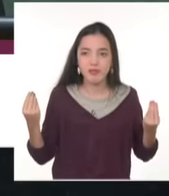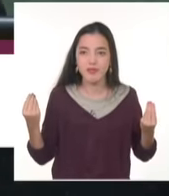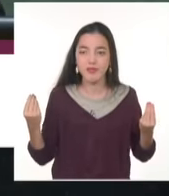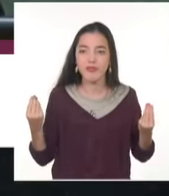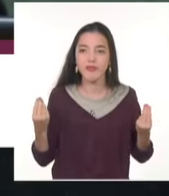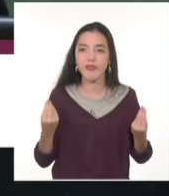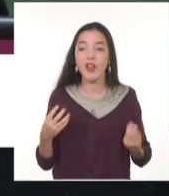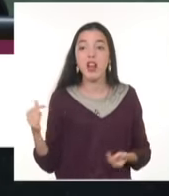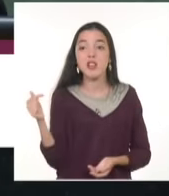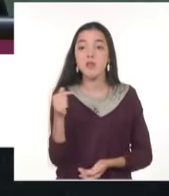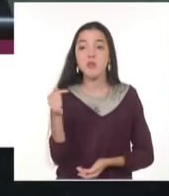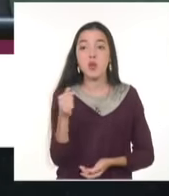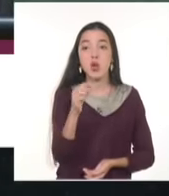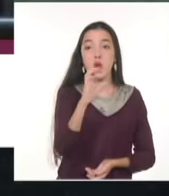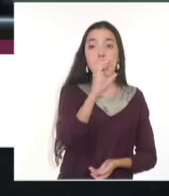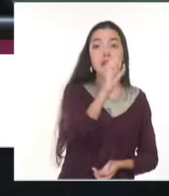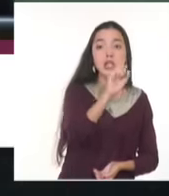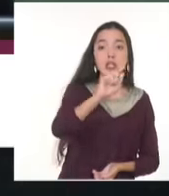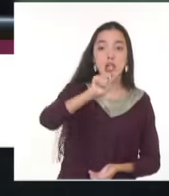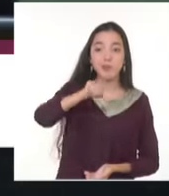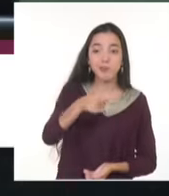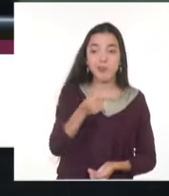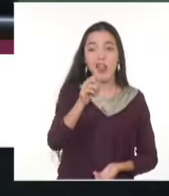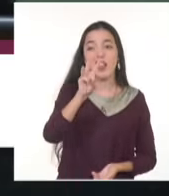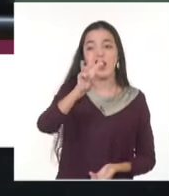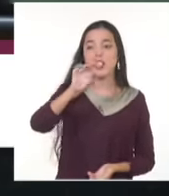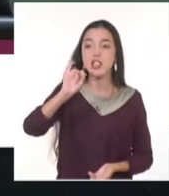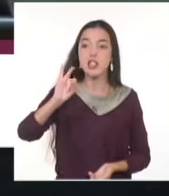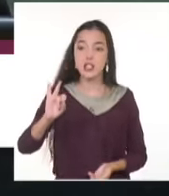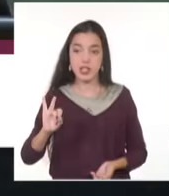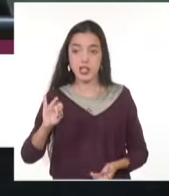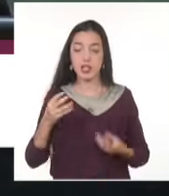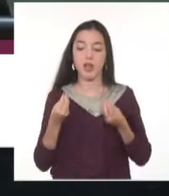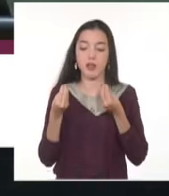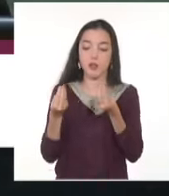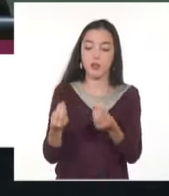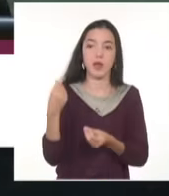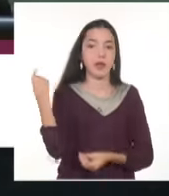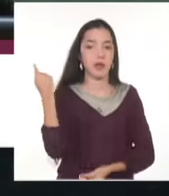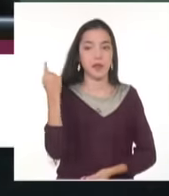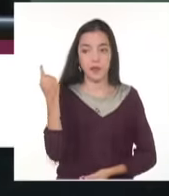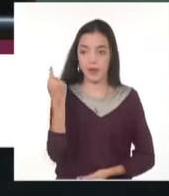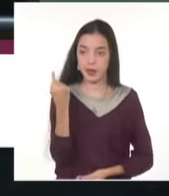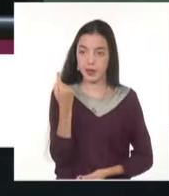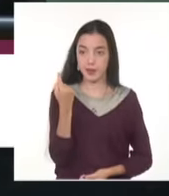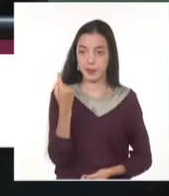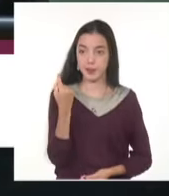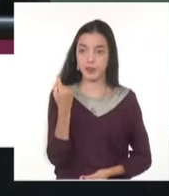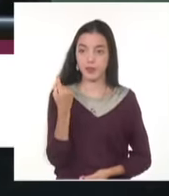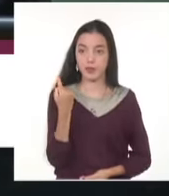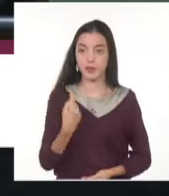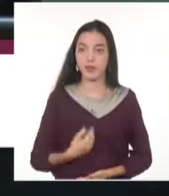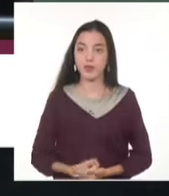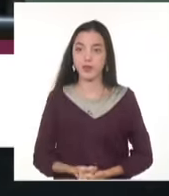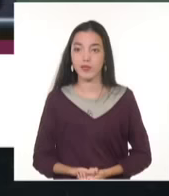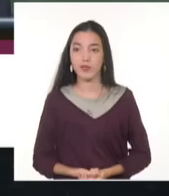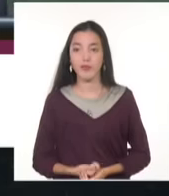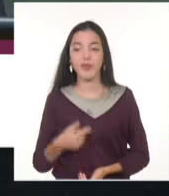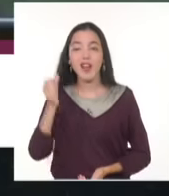0,37% de sus ingresos nacionales. la ilusión